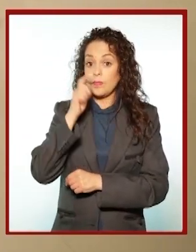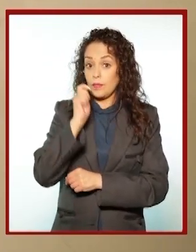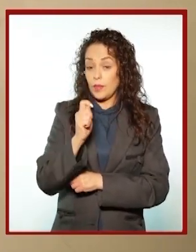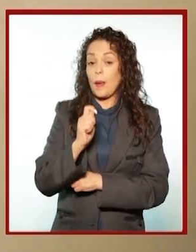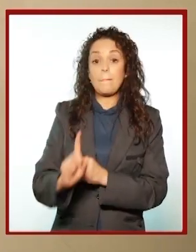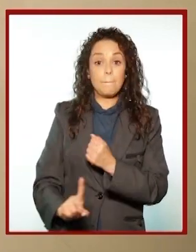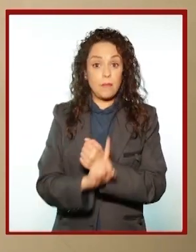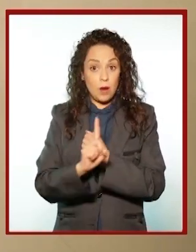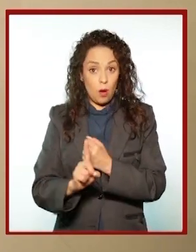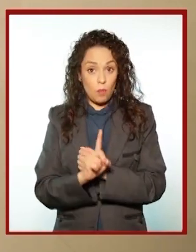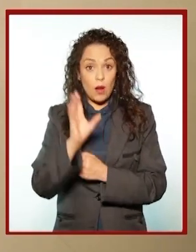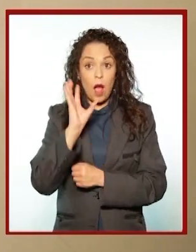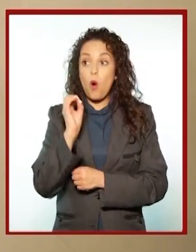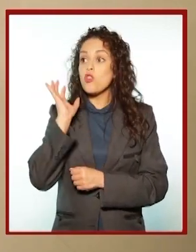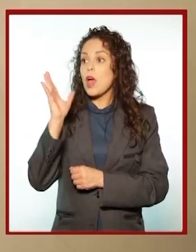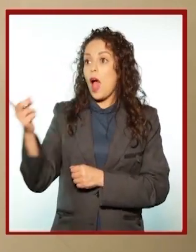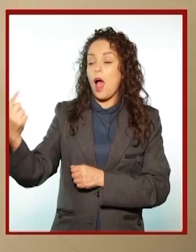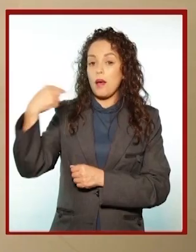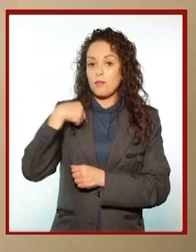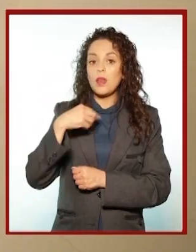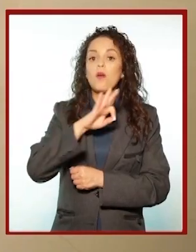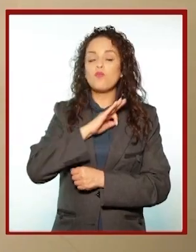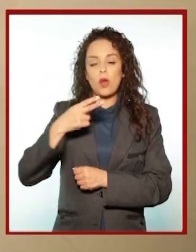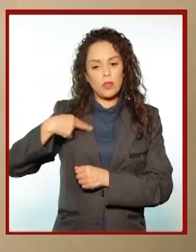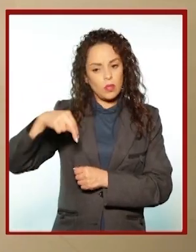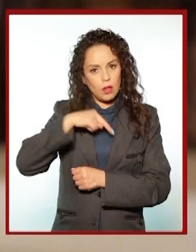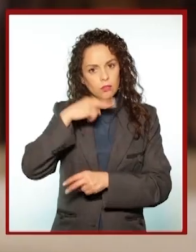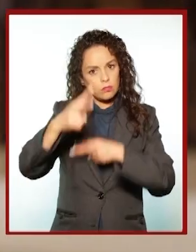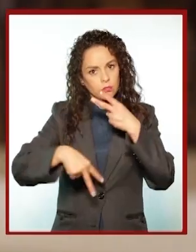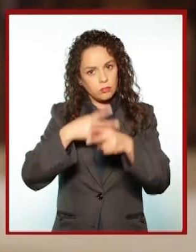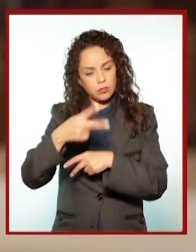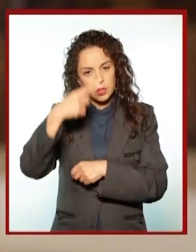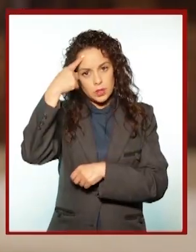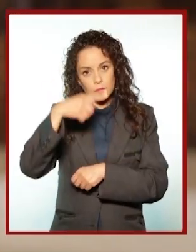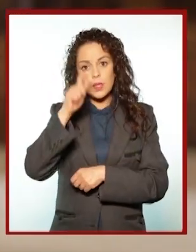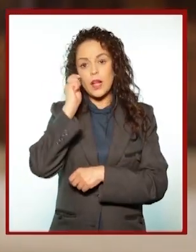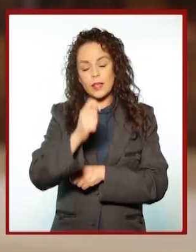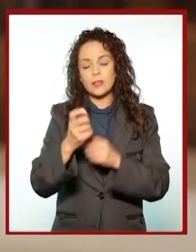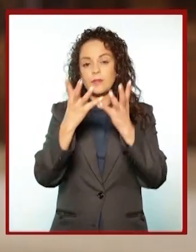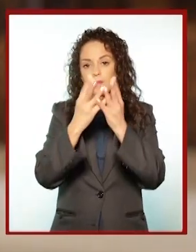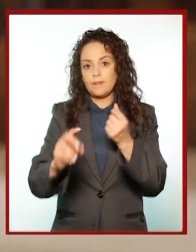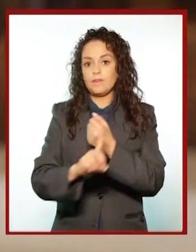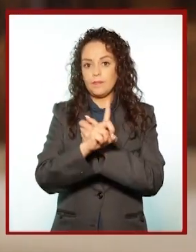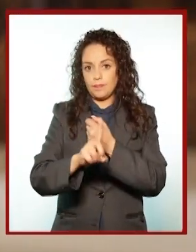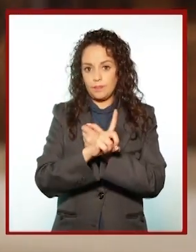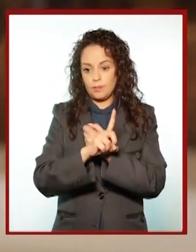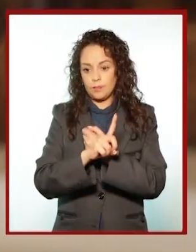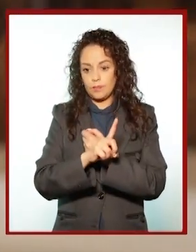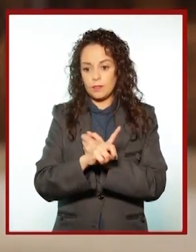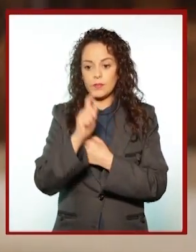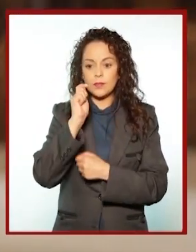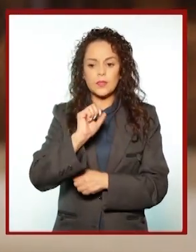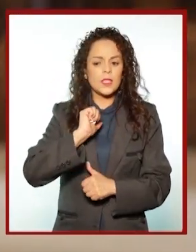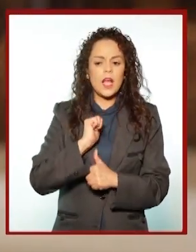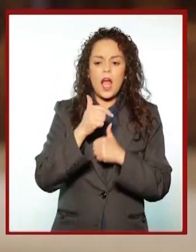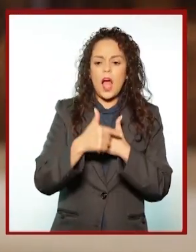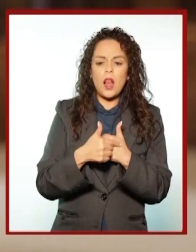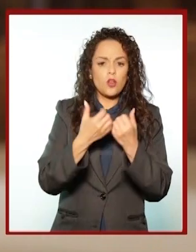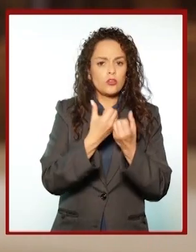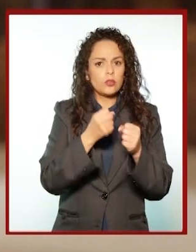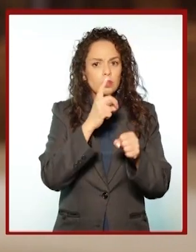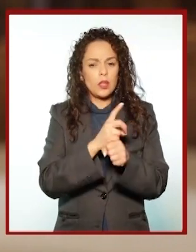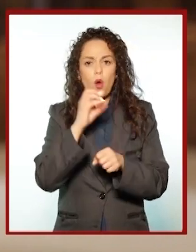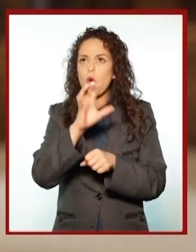somos parte del problema, también podemos ser parte de la solución. Cualquier problemática social, ambiental o de cualquier índole